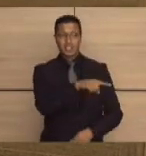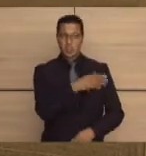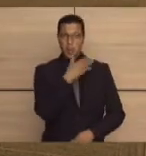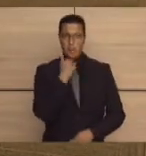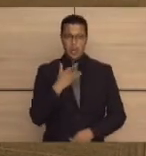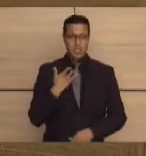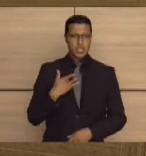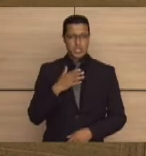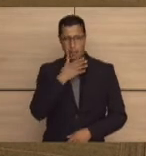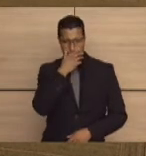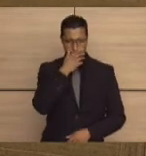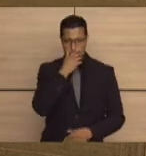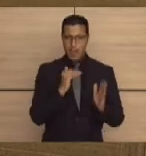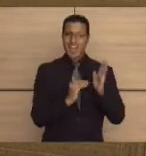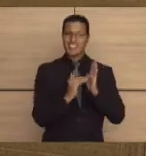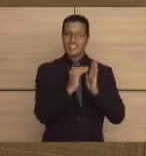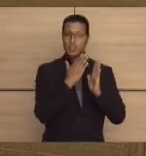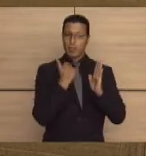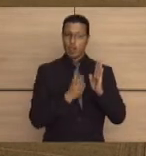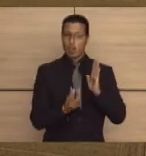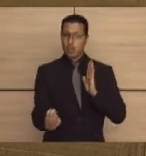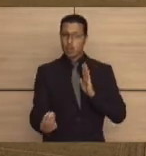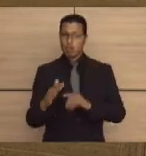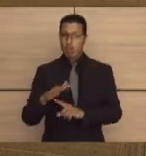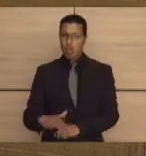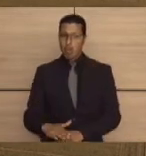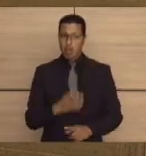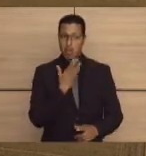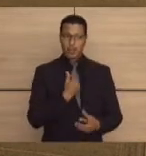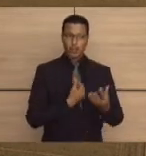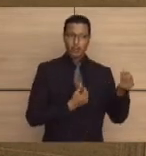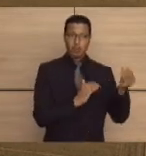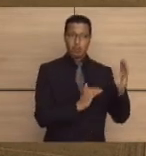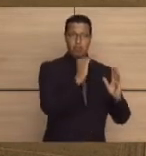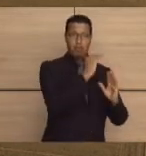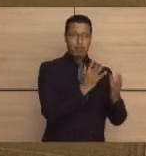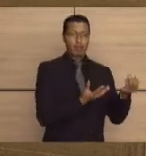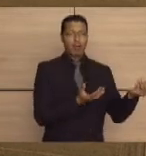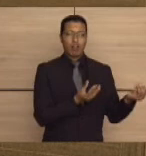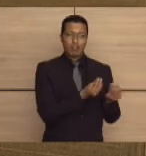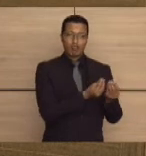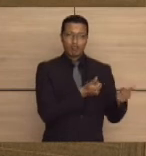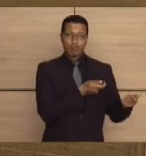tenernos divididos en estratos para que cada quien se sienta mejor que el vecino y tenernos divididos